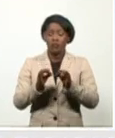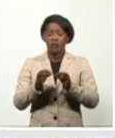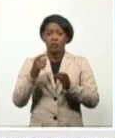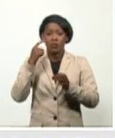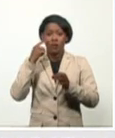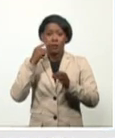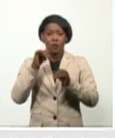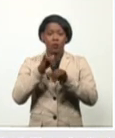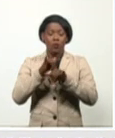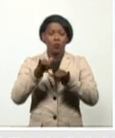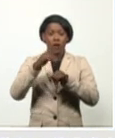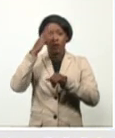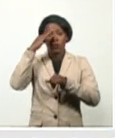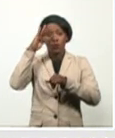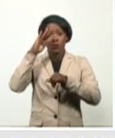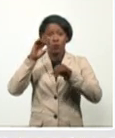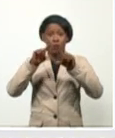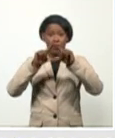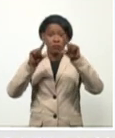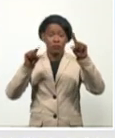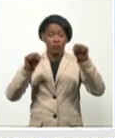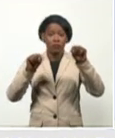de Cuba sea de